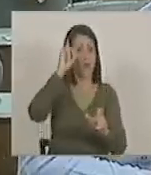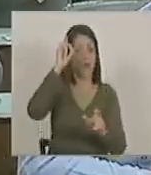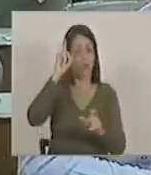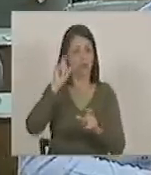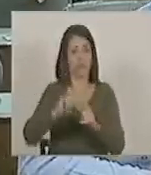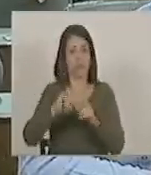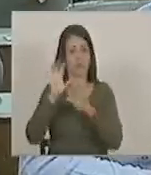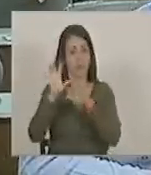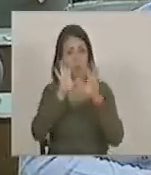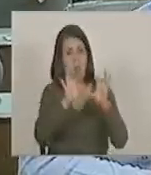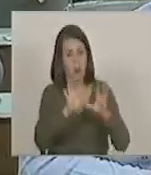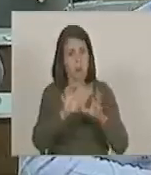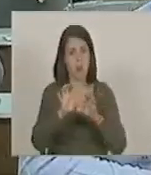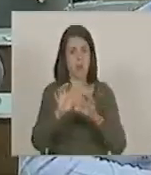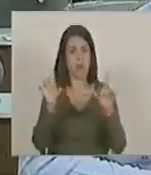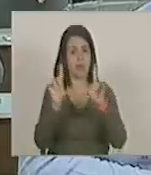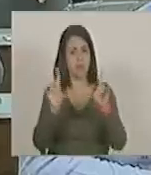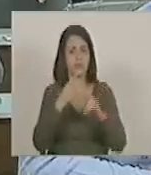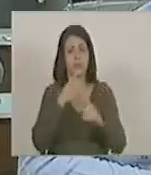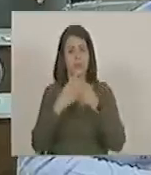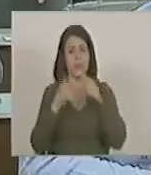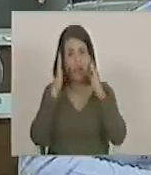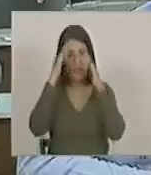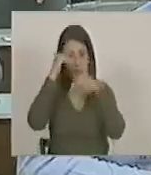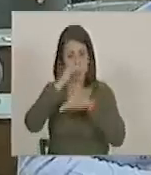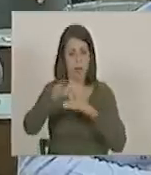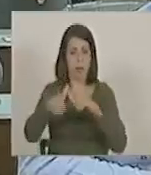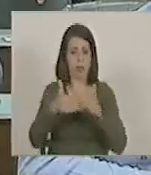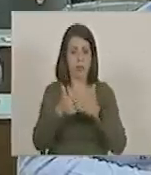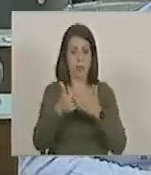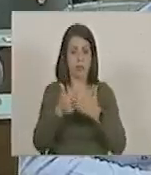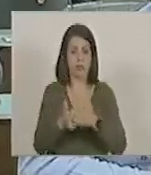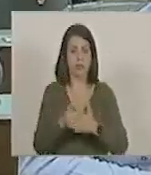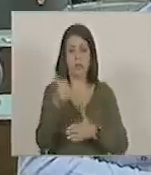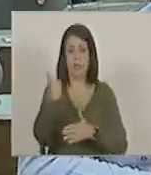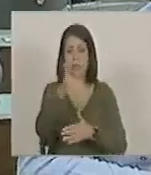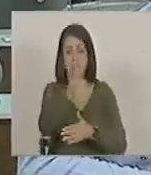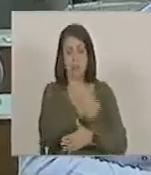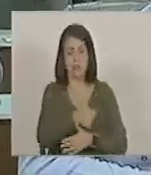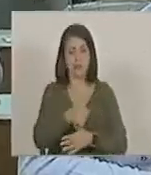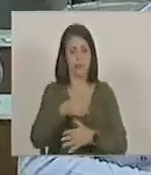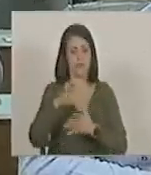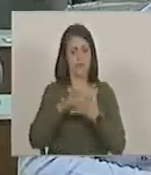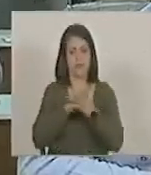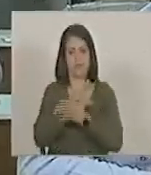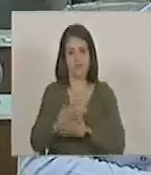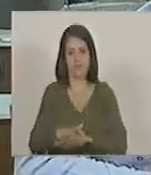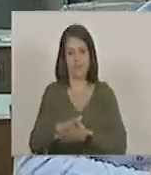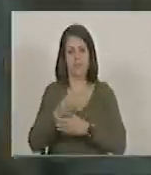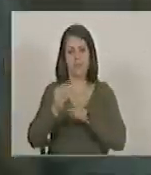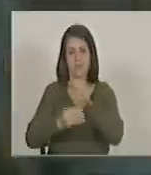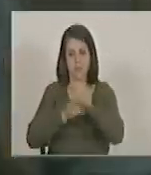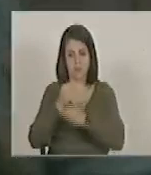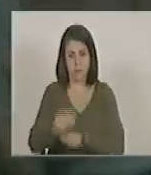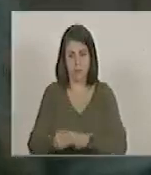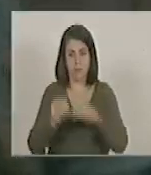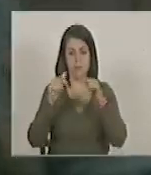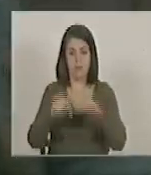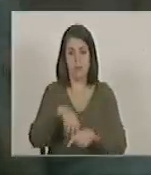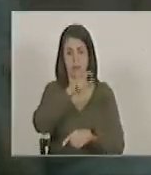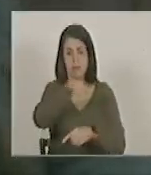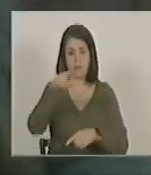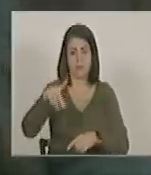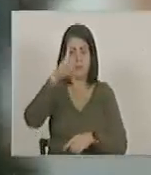uno de estos comediantes, sino prestarle atención a todos y cada uno de los excesos que vienen ocurriendo con